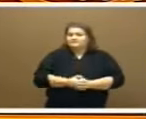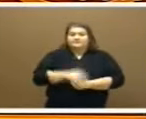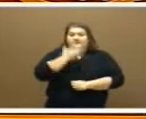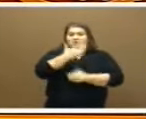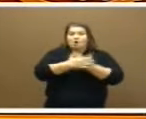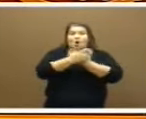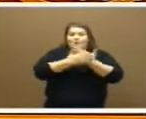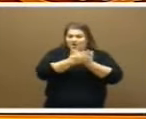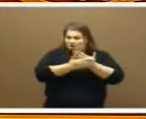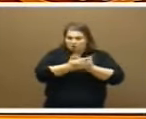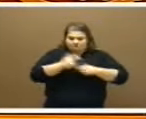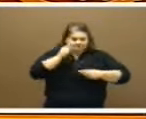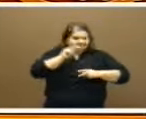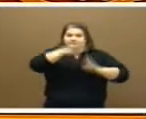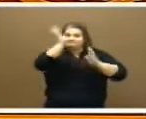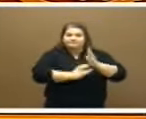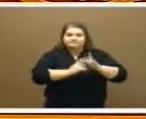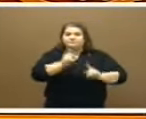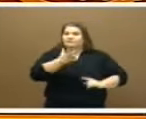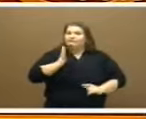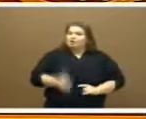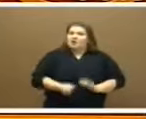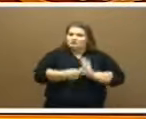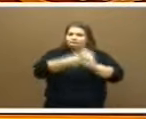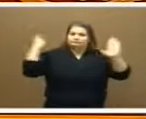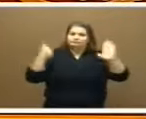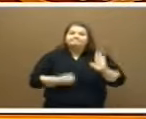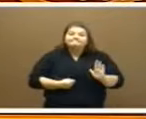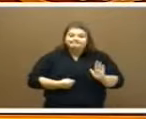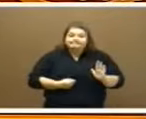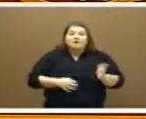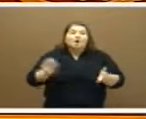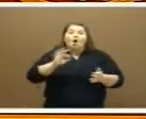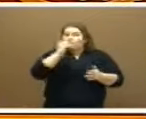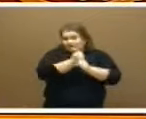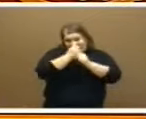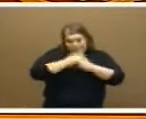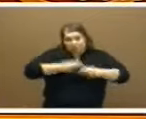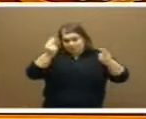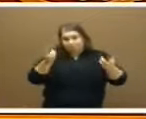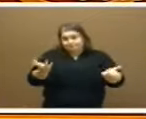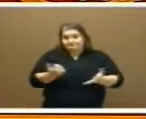tiene que recortar, lo primero que mira es al funcionario o al empleado público.